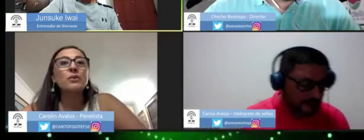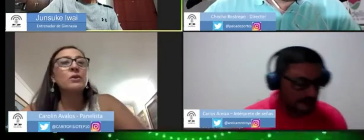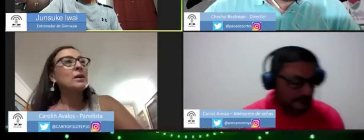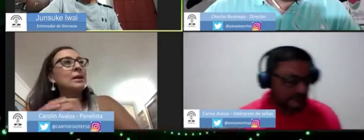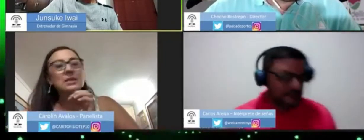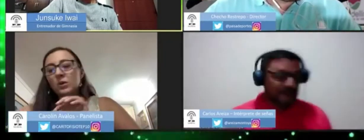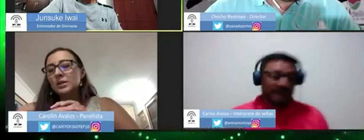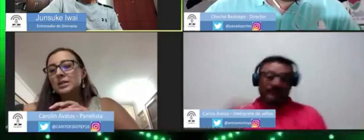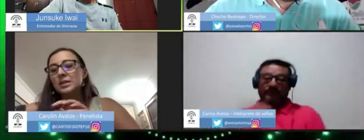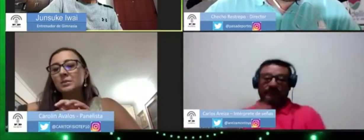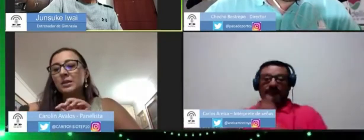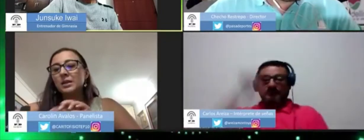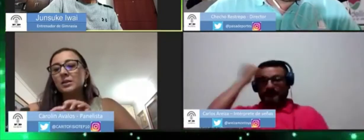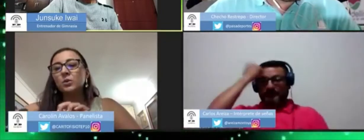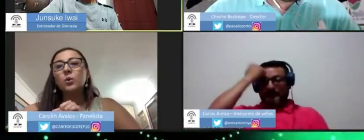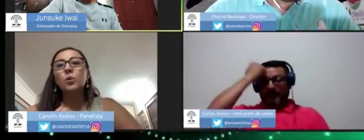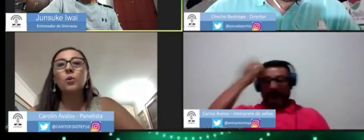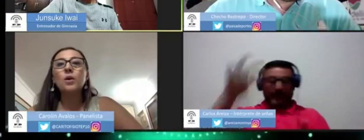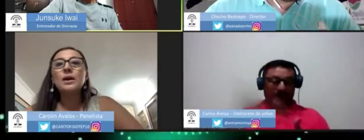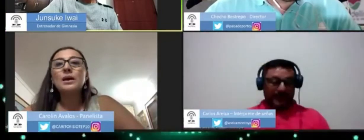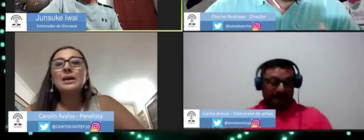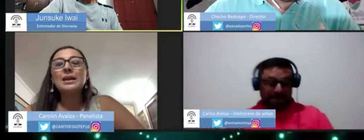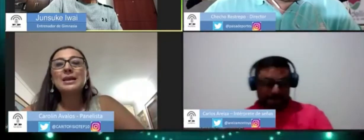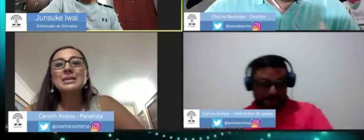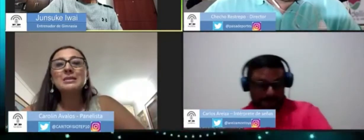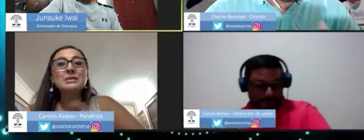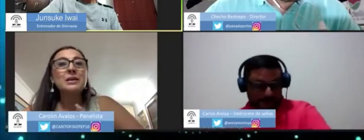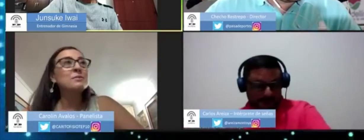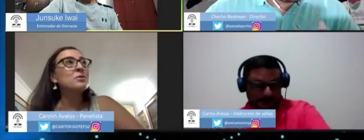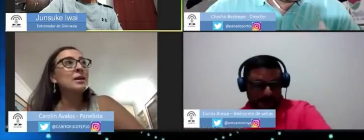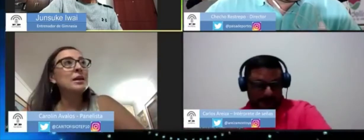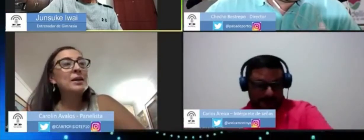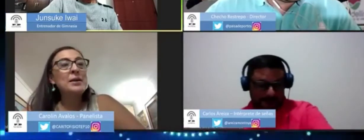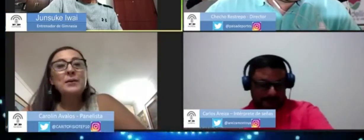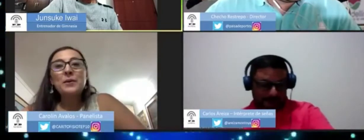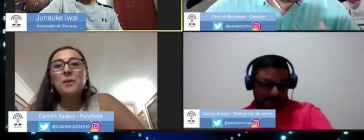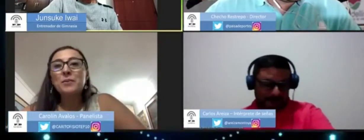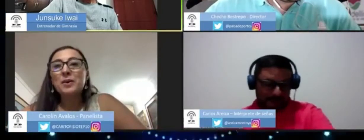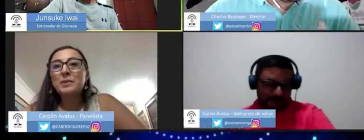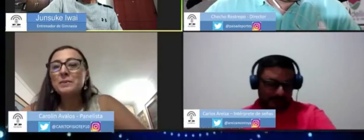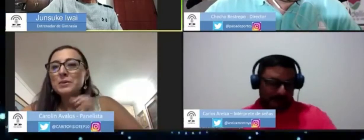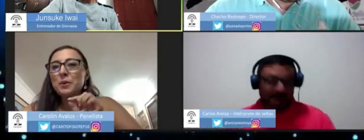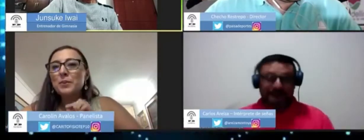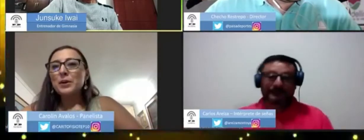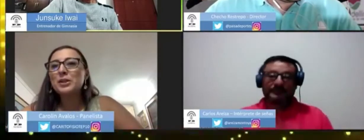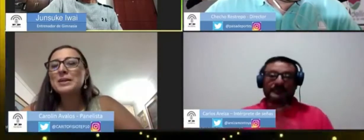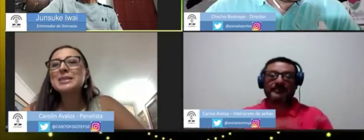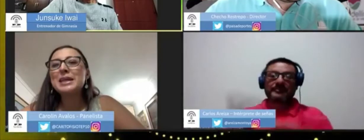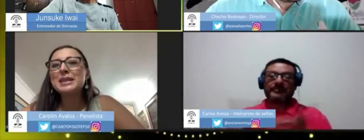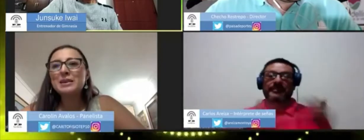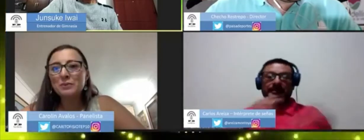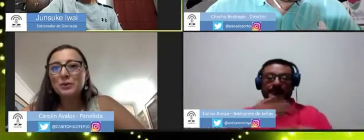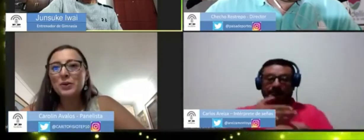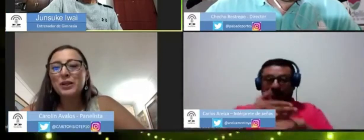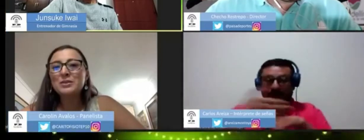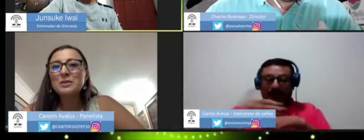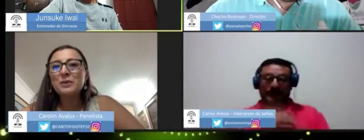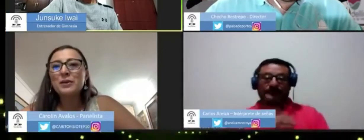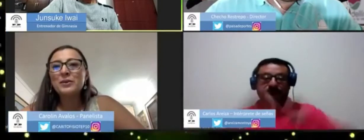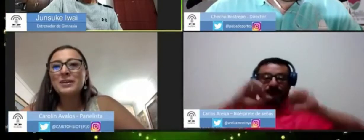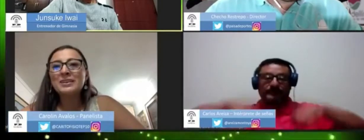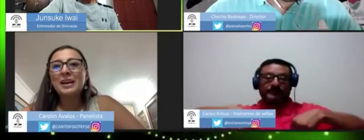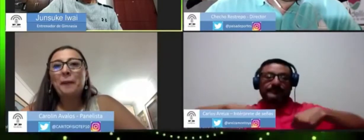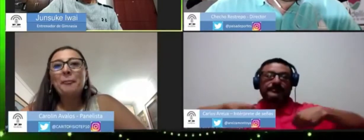profe, aunque él hasta ahora está terminando clases. Esperemos que, como el programa empezó un poquito más tarde, de pronto Jorgito se